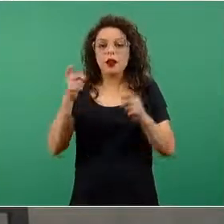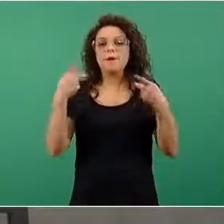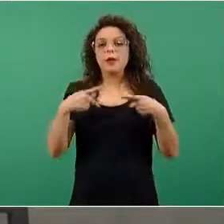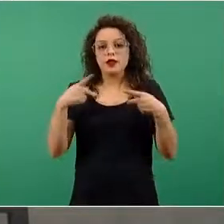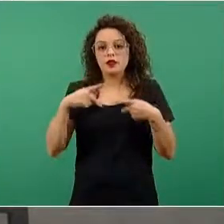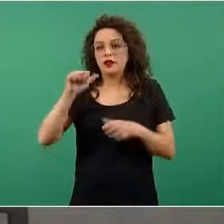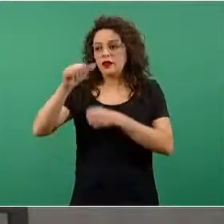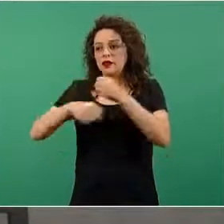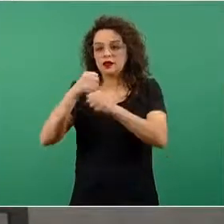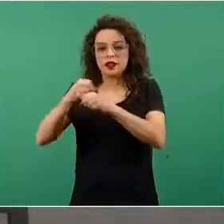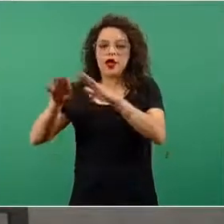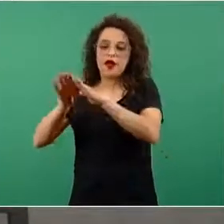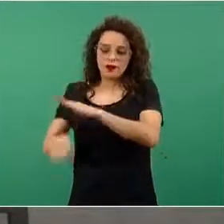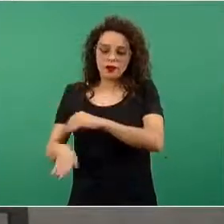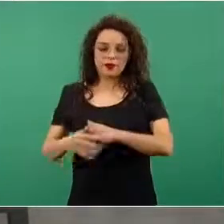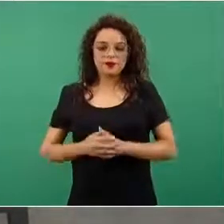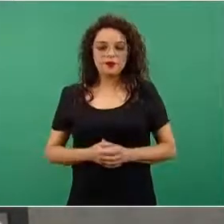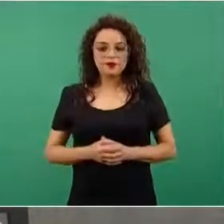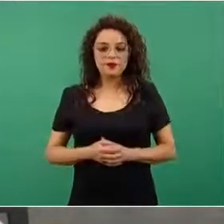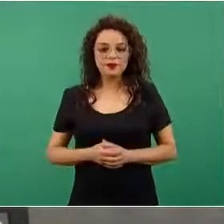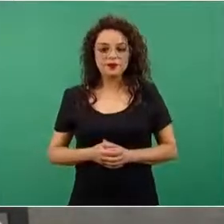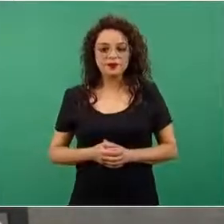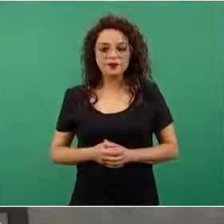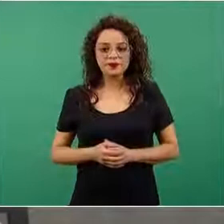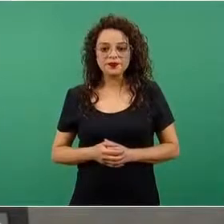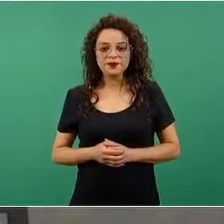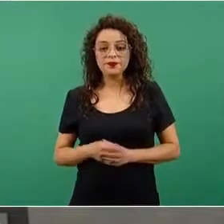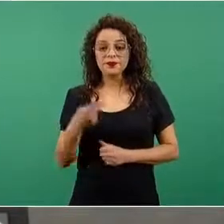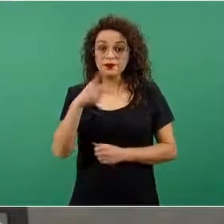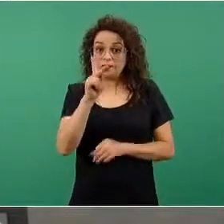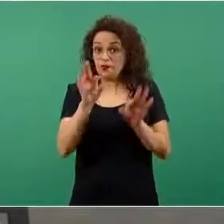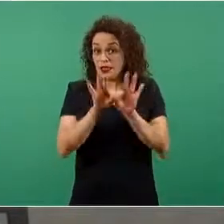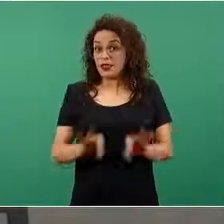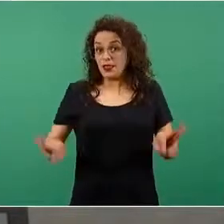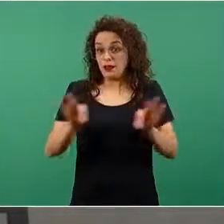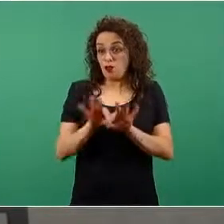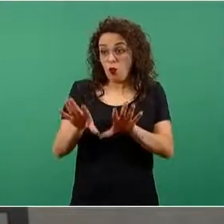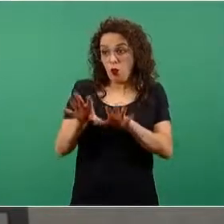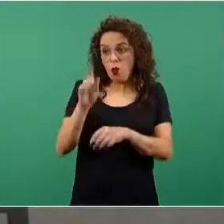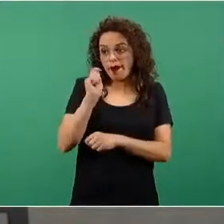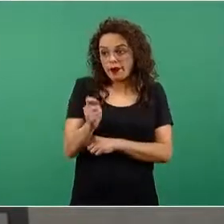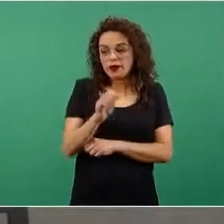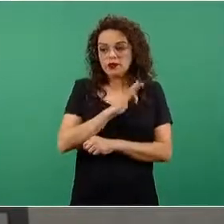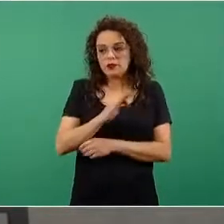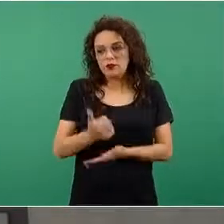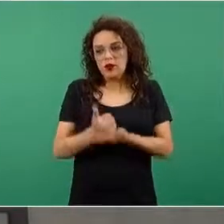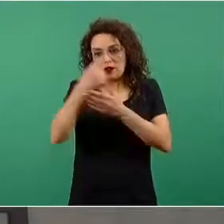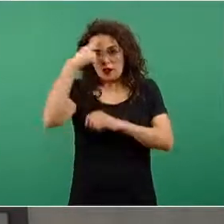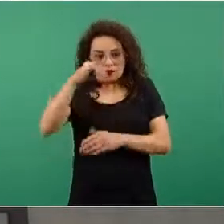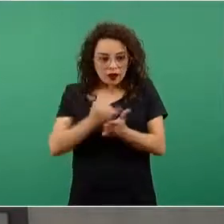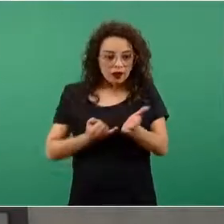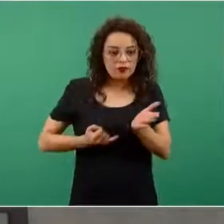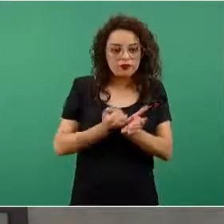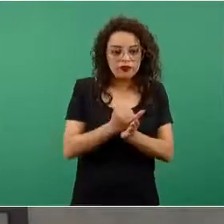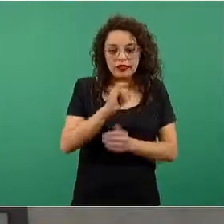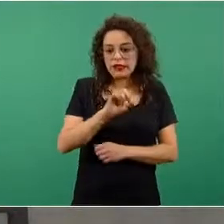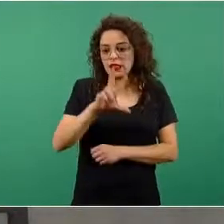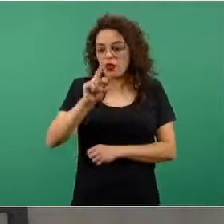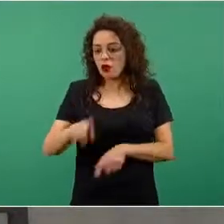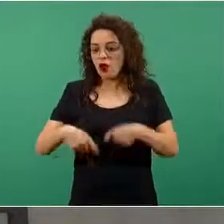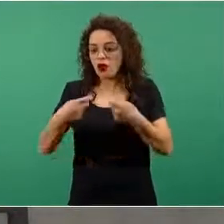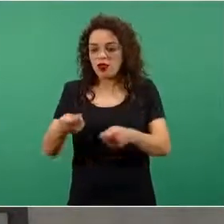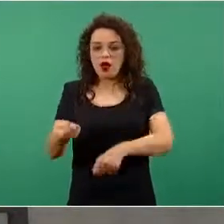edad, menores de 16 años, lo que en su momento podría ser muy relevante para tomar decisiones sobre vacunar a